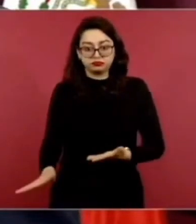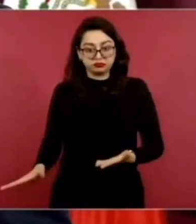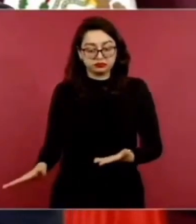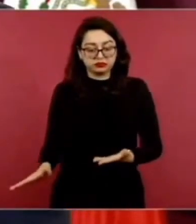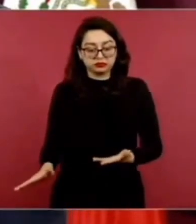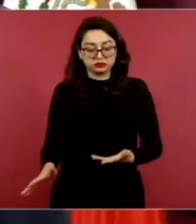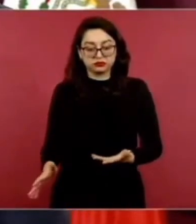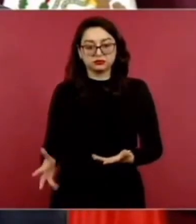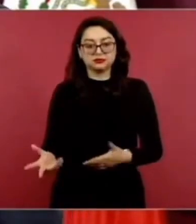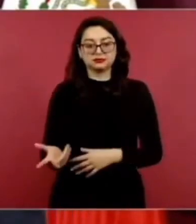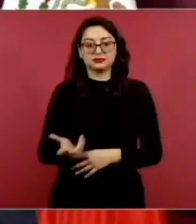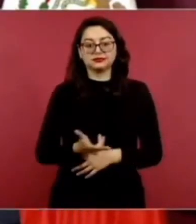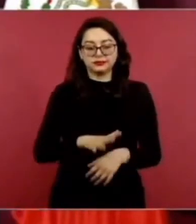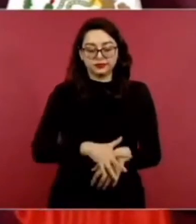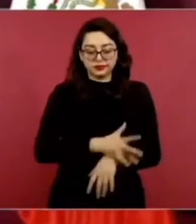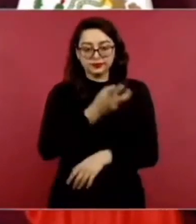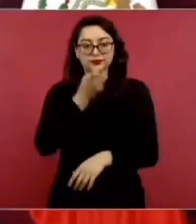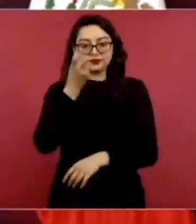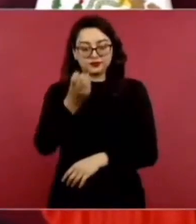Entonces, eso